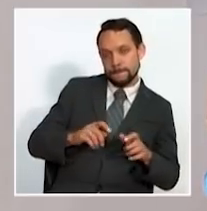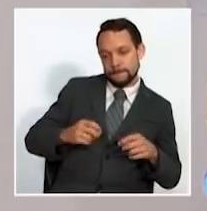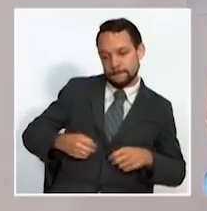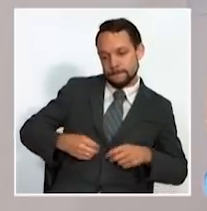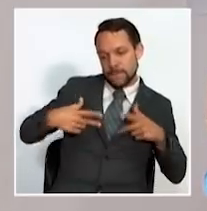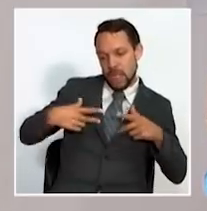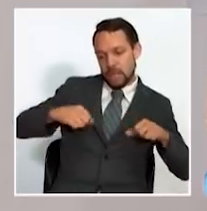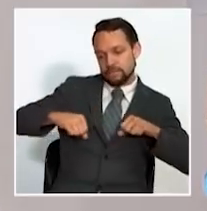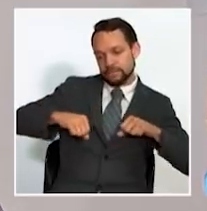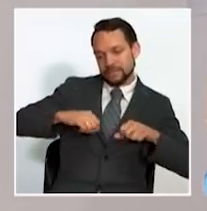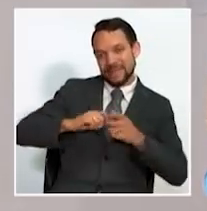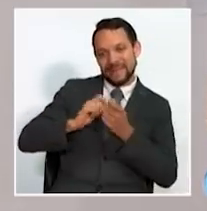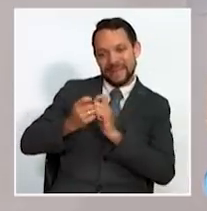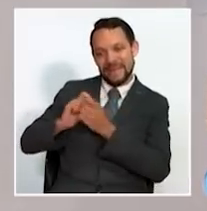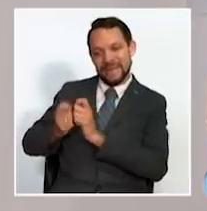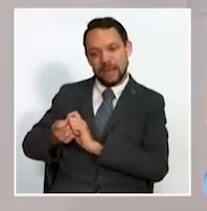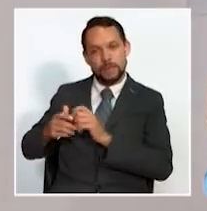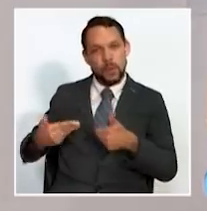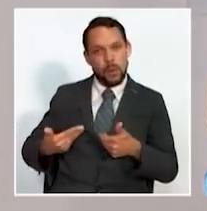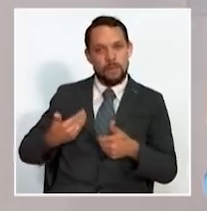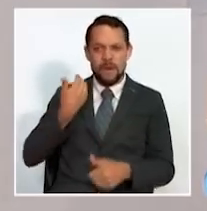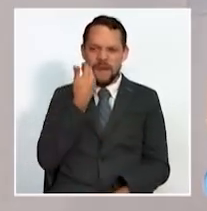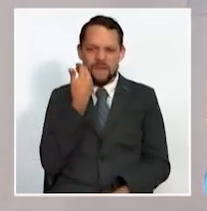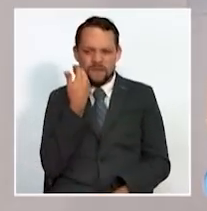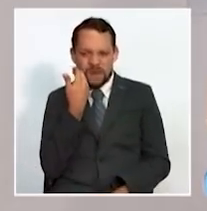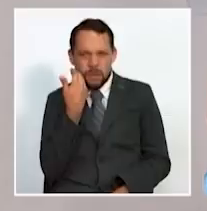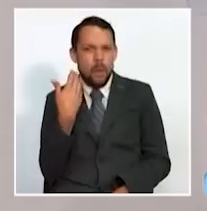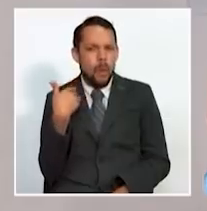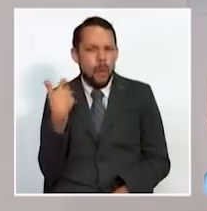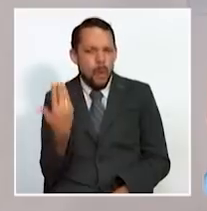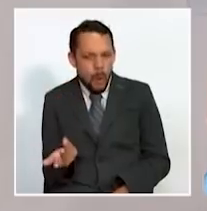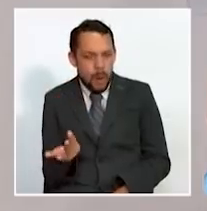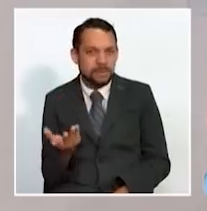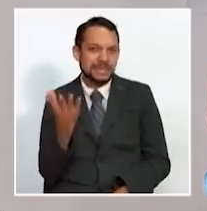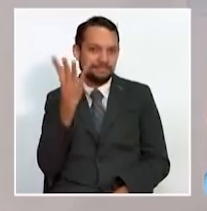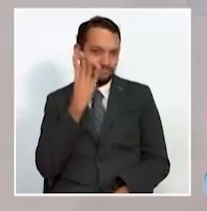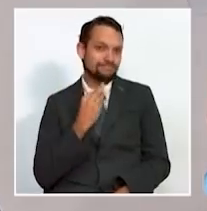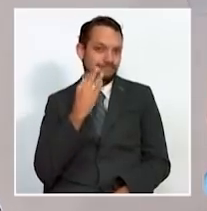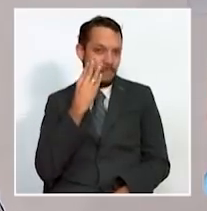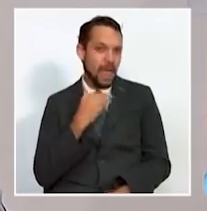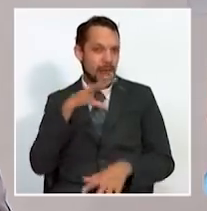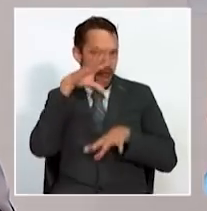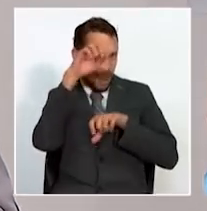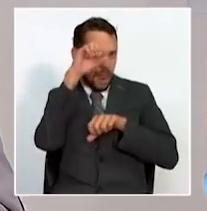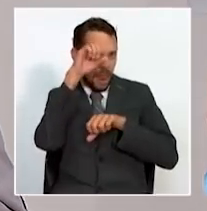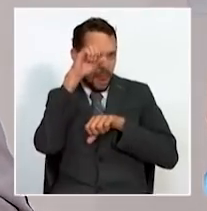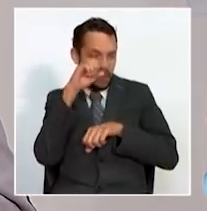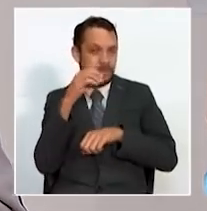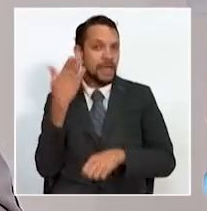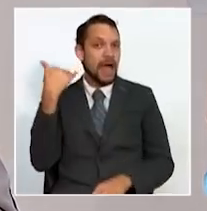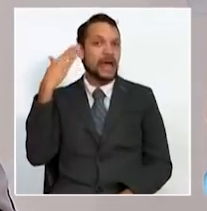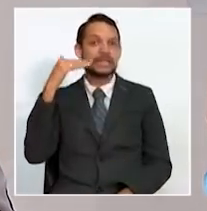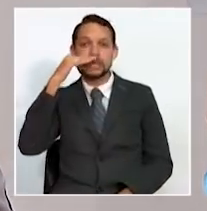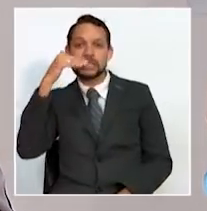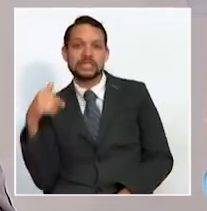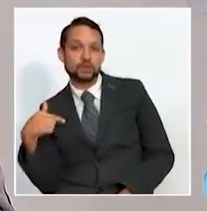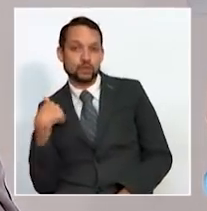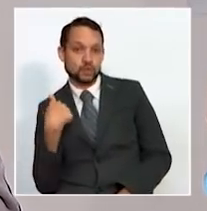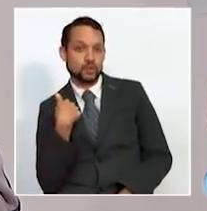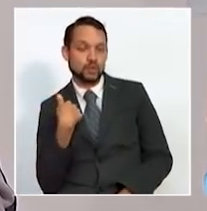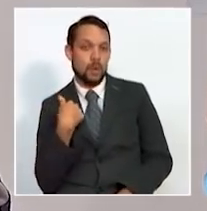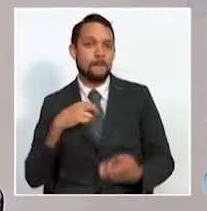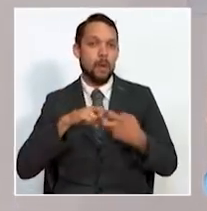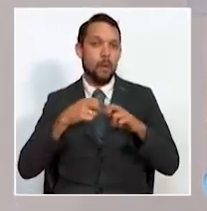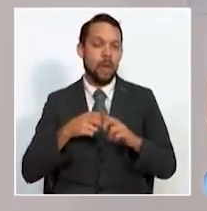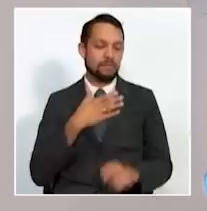pusieron, mirar qué me produce la enfermedad. Y yo les voy a contar una experiencia propia. Cuando yo era niño, yo era asmático.